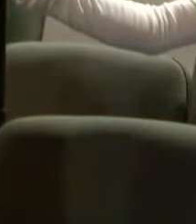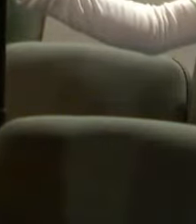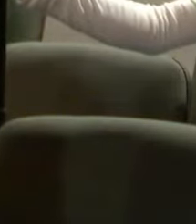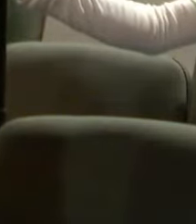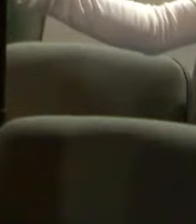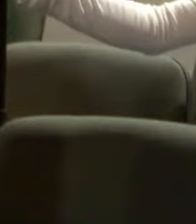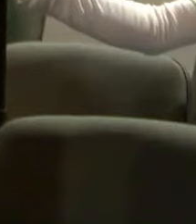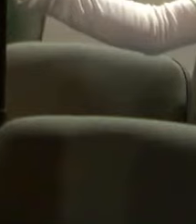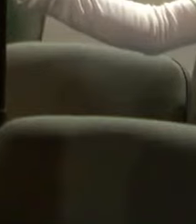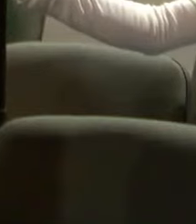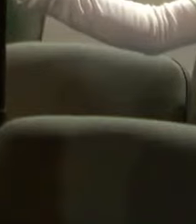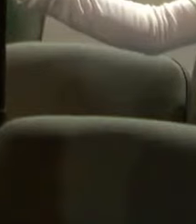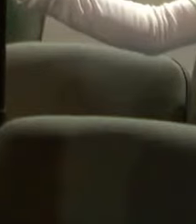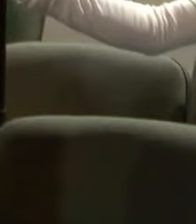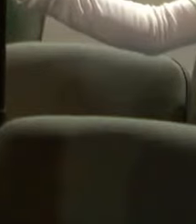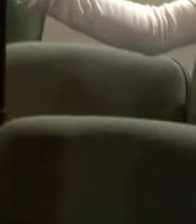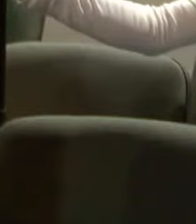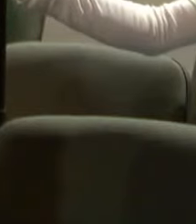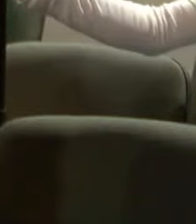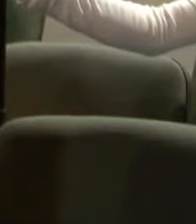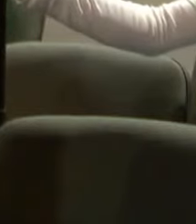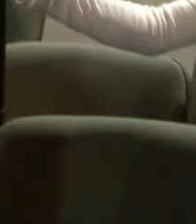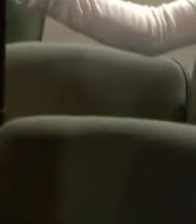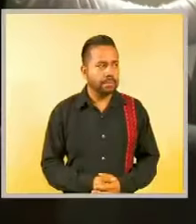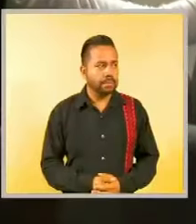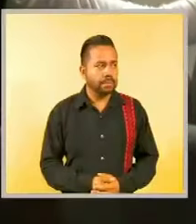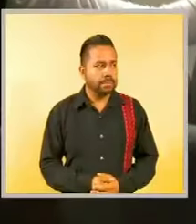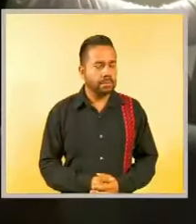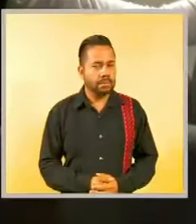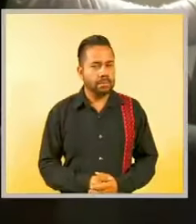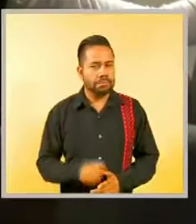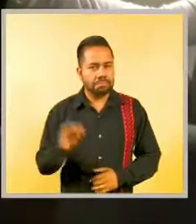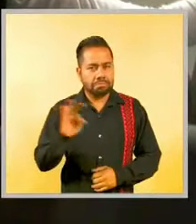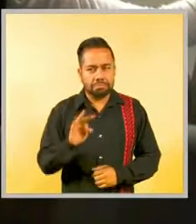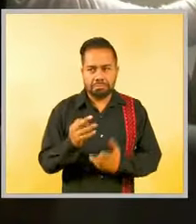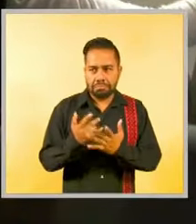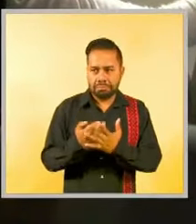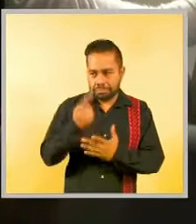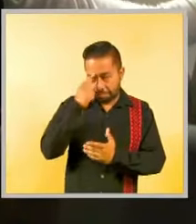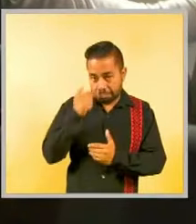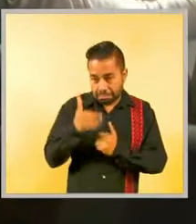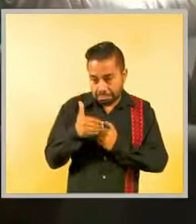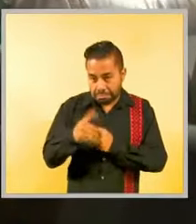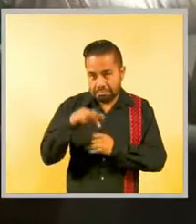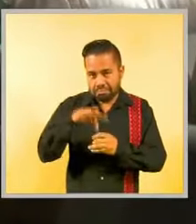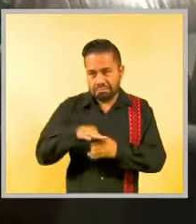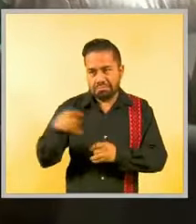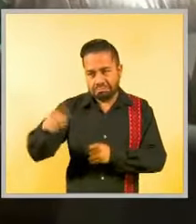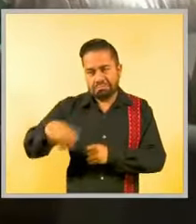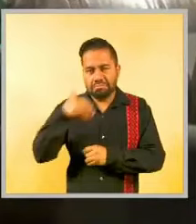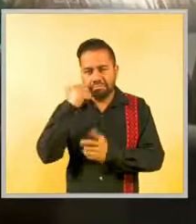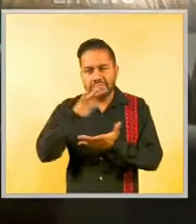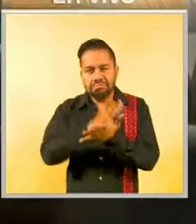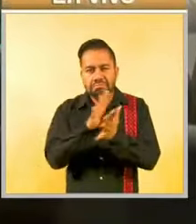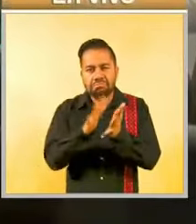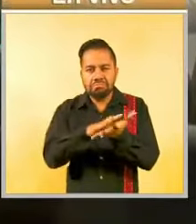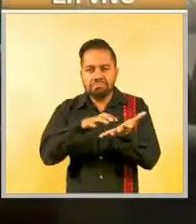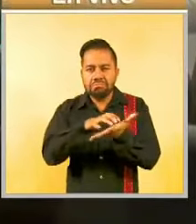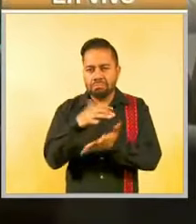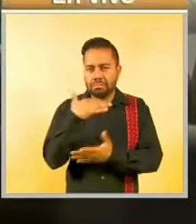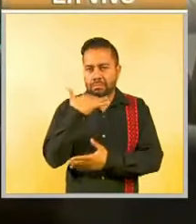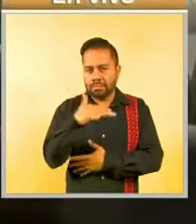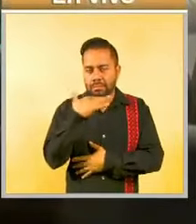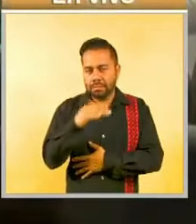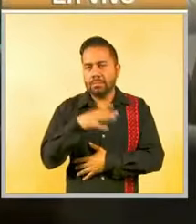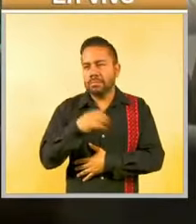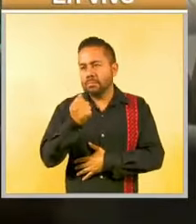decir A lo mejor están esperando actuar en en situaciones de este proceso electoral desafortunadamente no ha habido ya